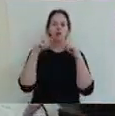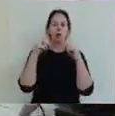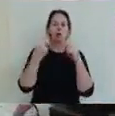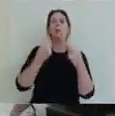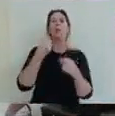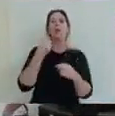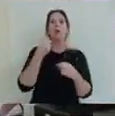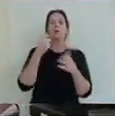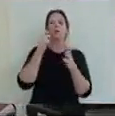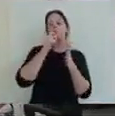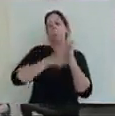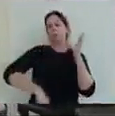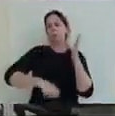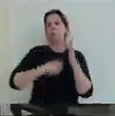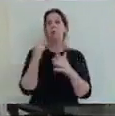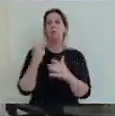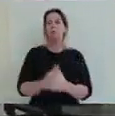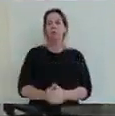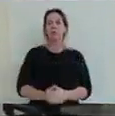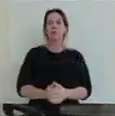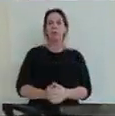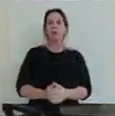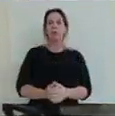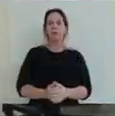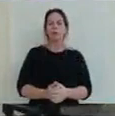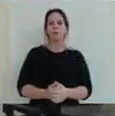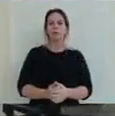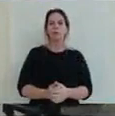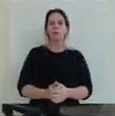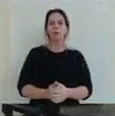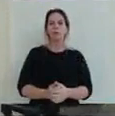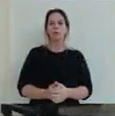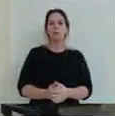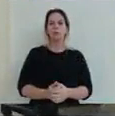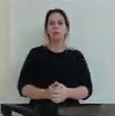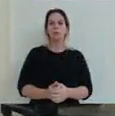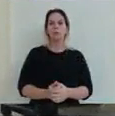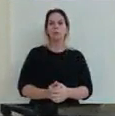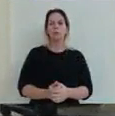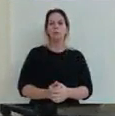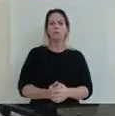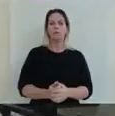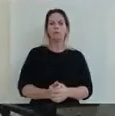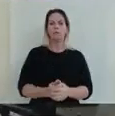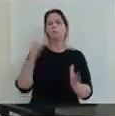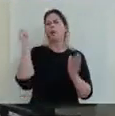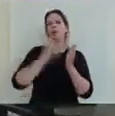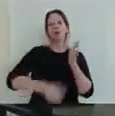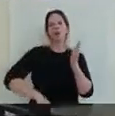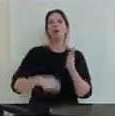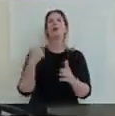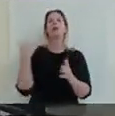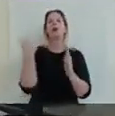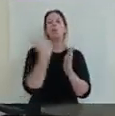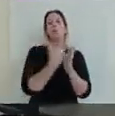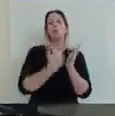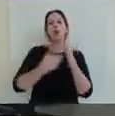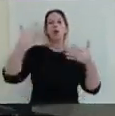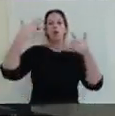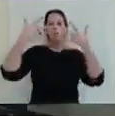ordenanza 1410/19, mediante la cual se rechaza la adecuación integral de partida presupuestaria y modificación del cálculo de